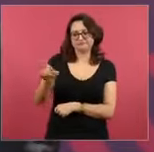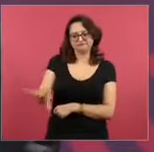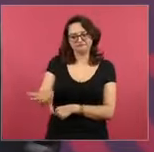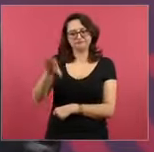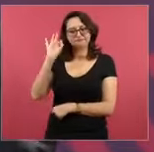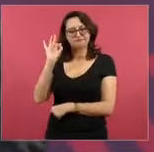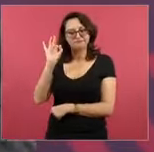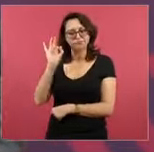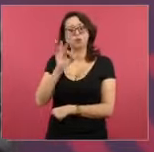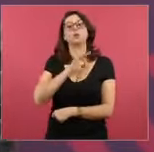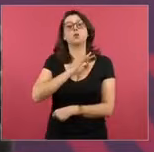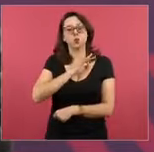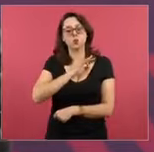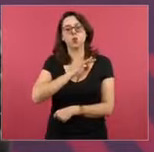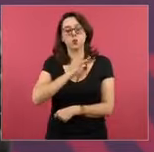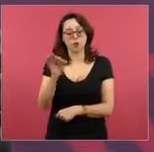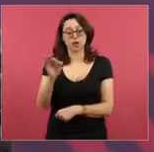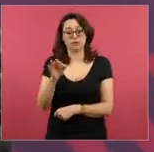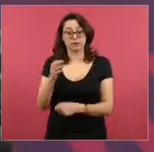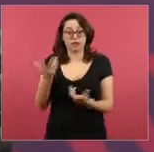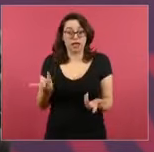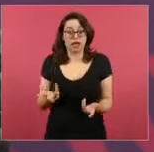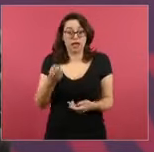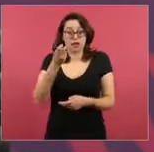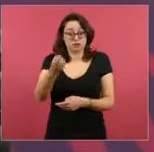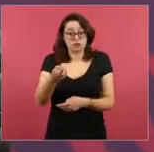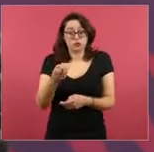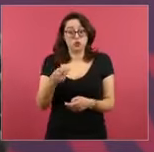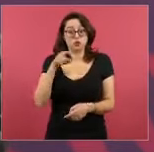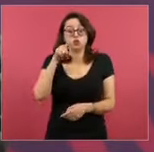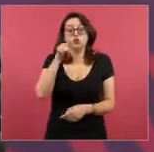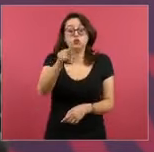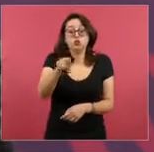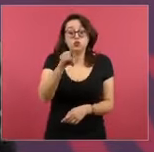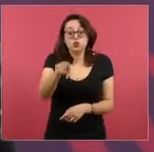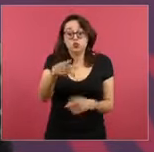tú decide la oferta que a ti